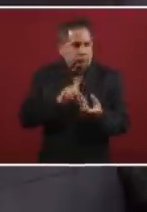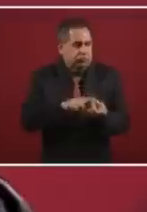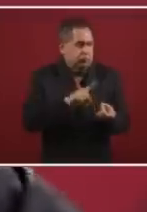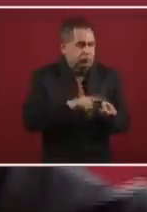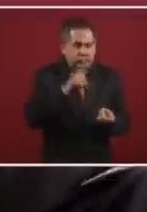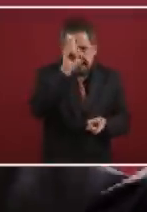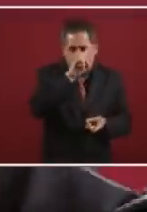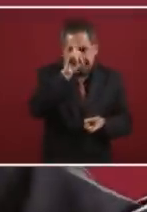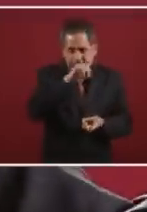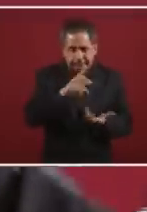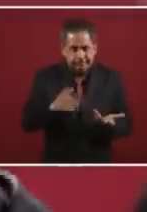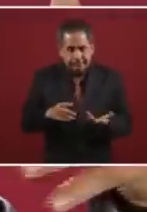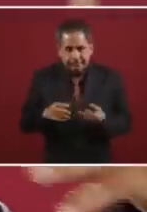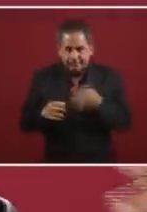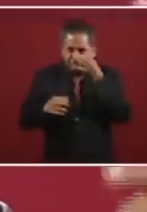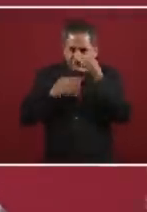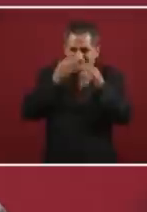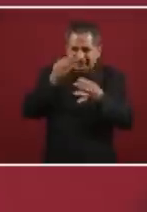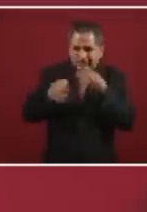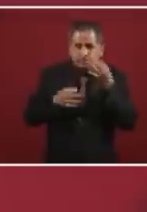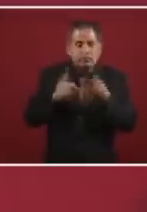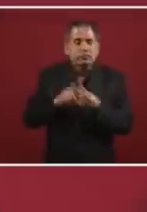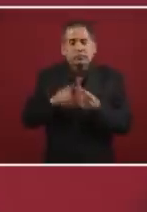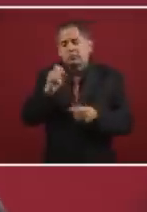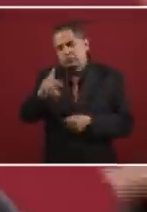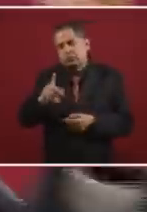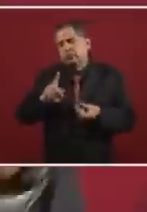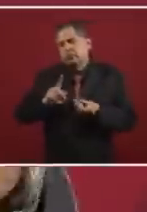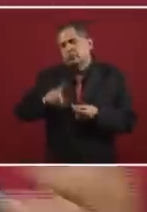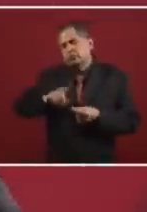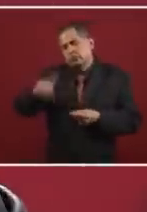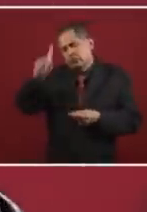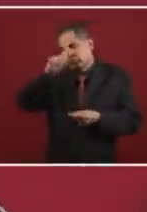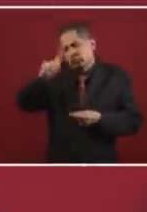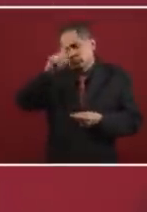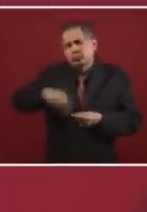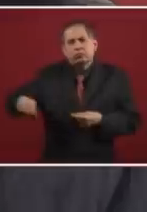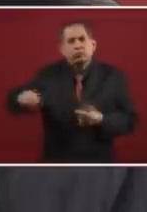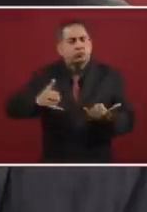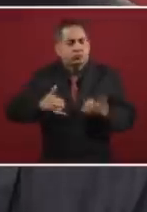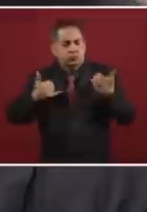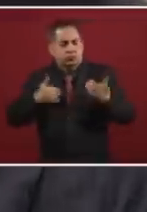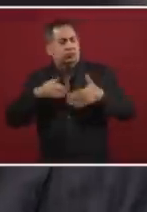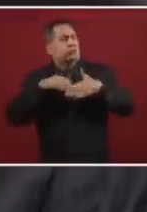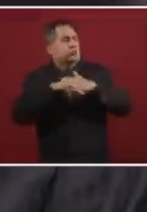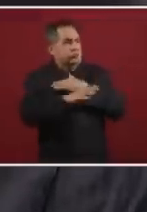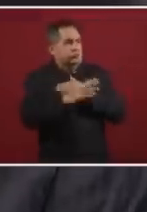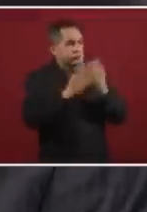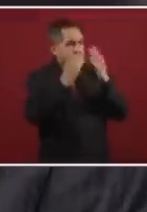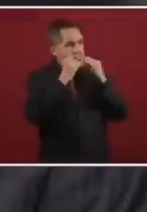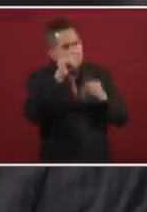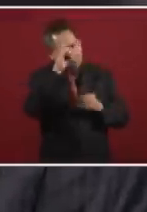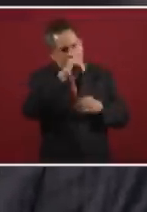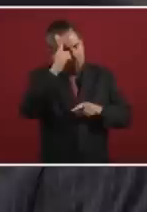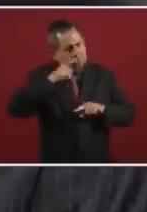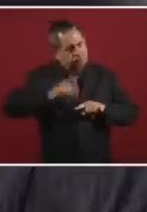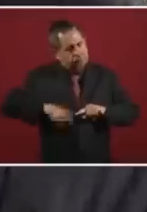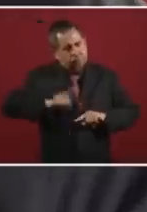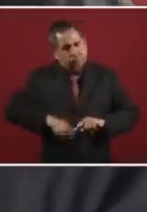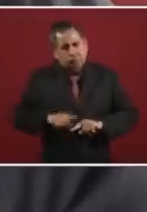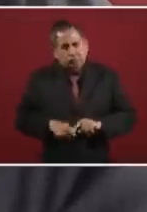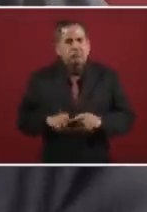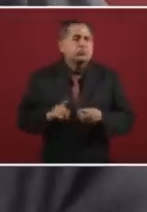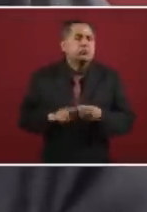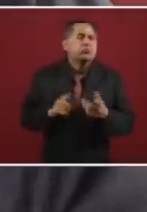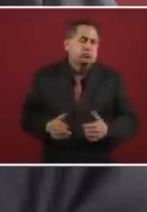vamos a dar una campaña y donde se van a tratar los jóvenes con las divisiones que